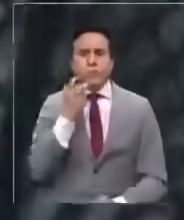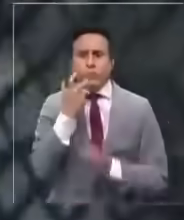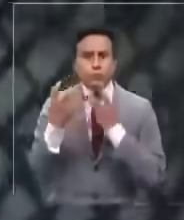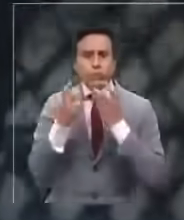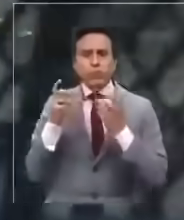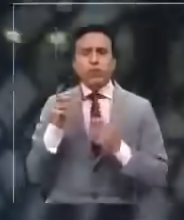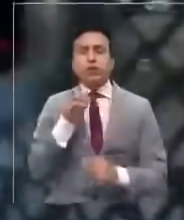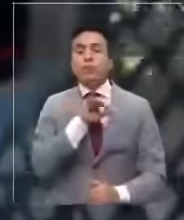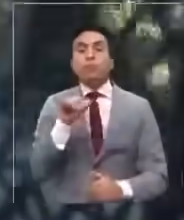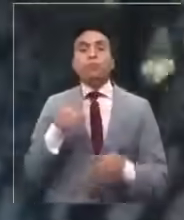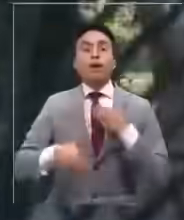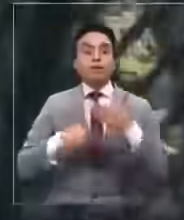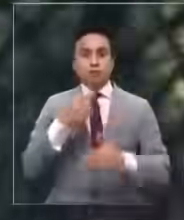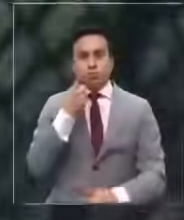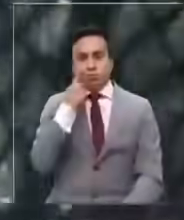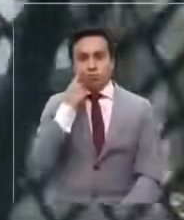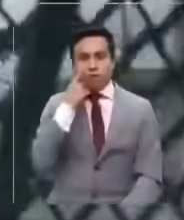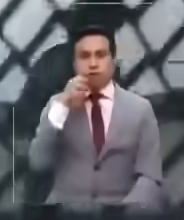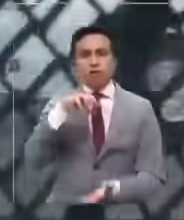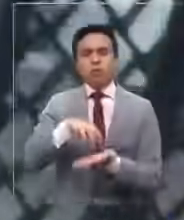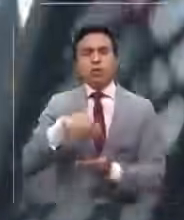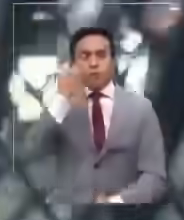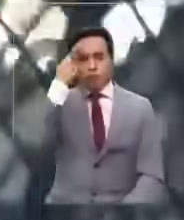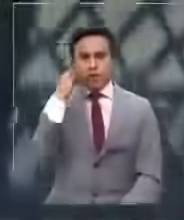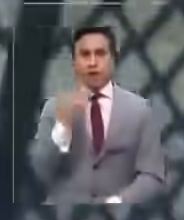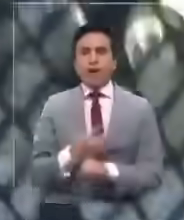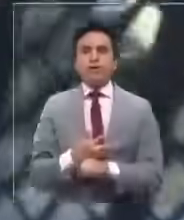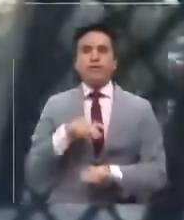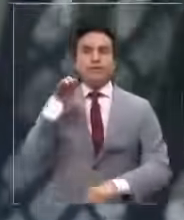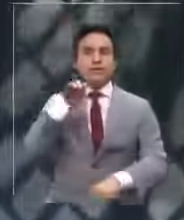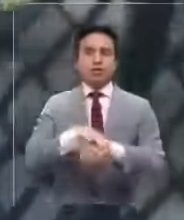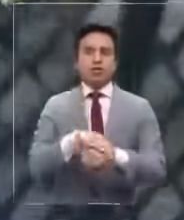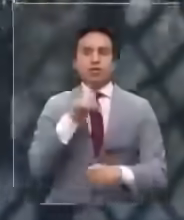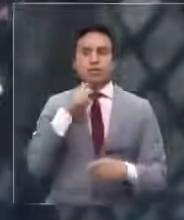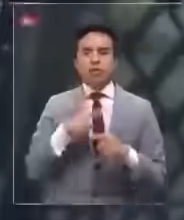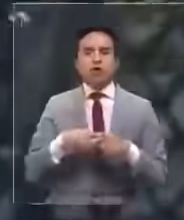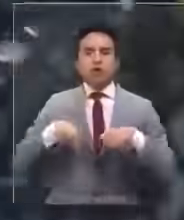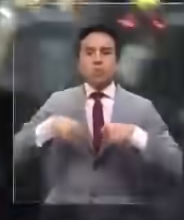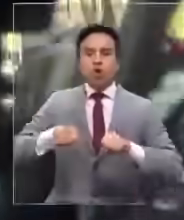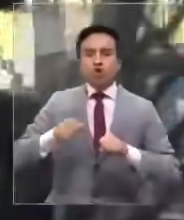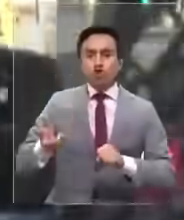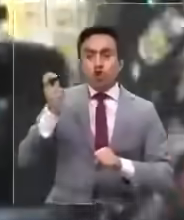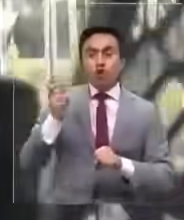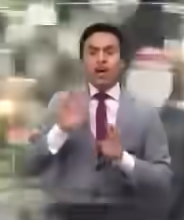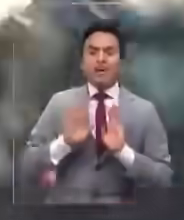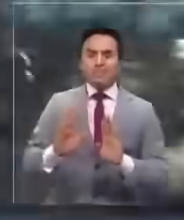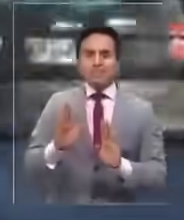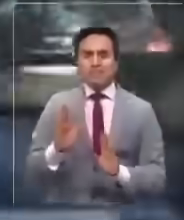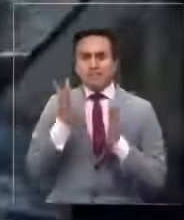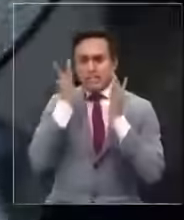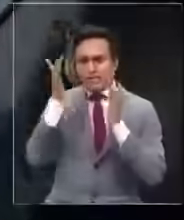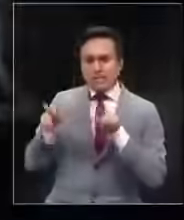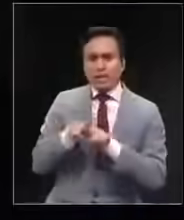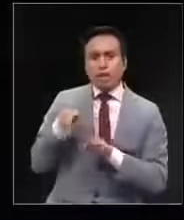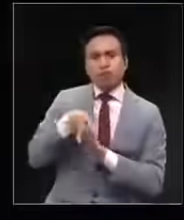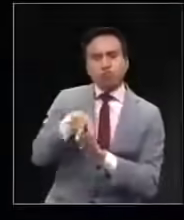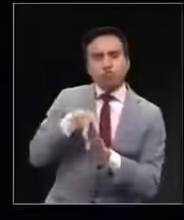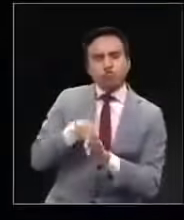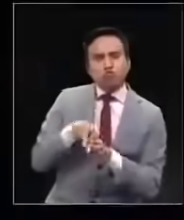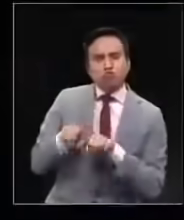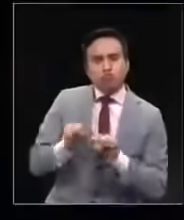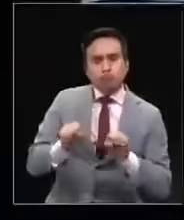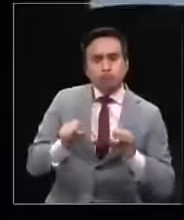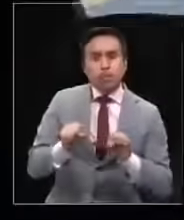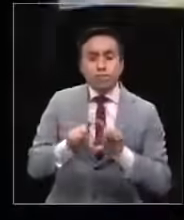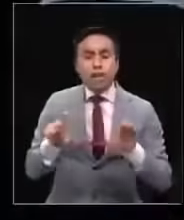Entre los procedimientos más comunes de la comuna de Peñalolén está la detención de los llamados motochorros, hábiles lanzas que se movilizan de a 2 en motocicletas